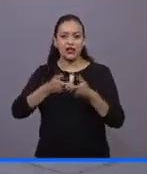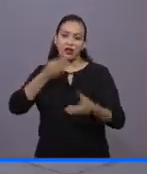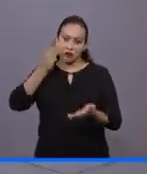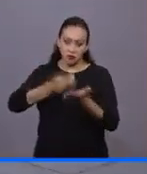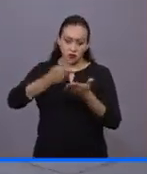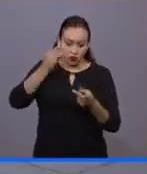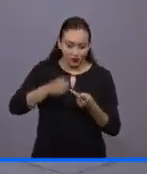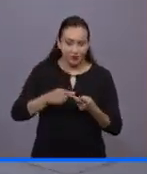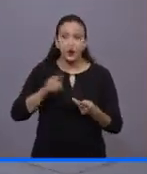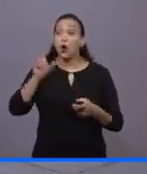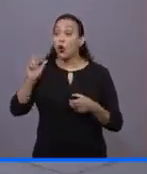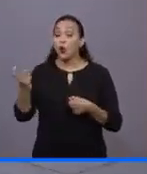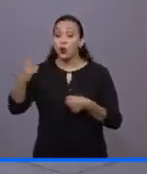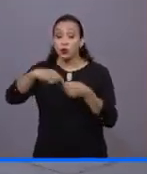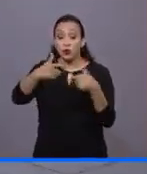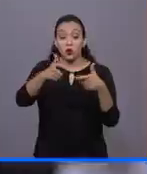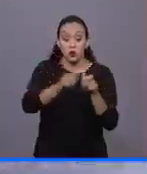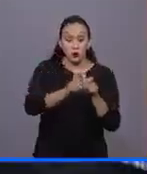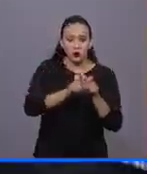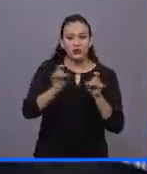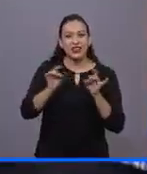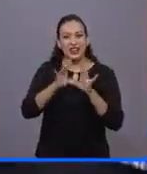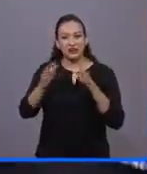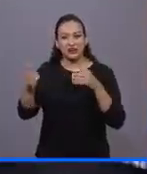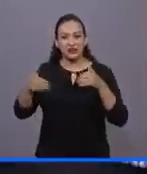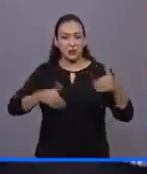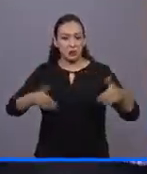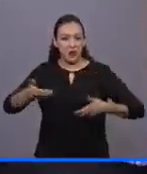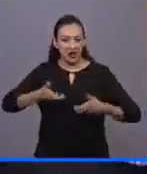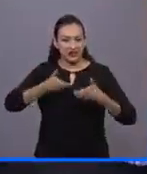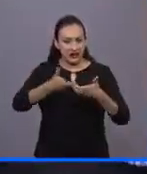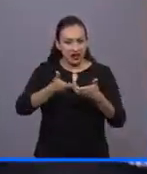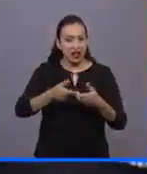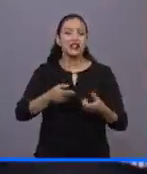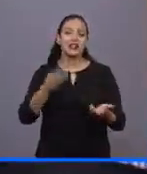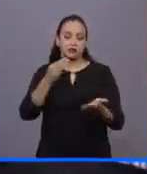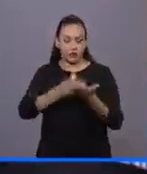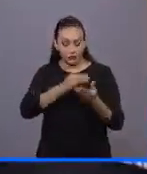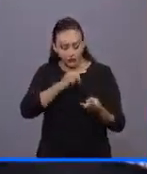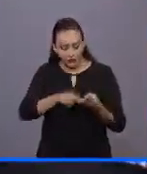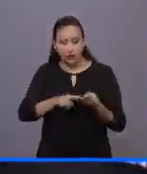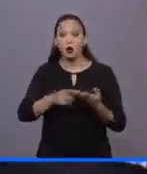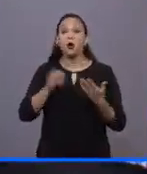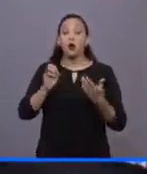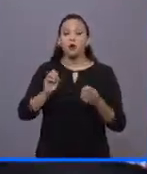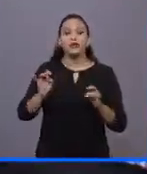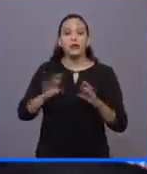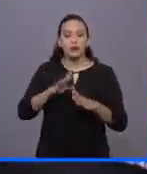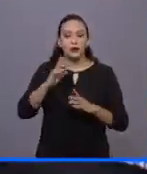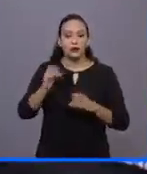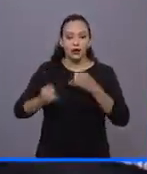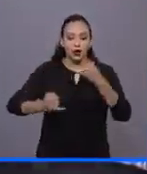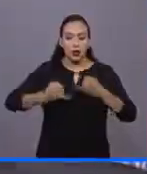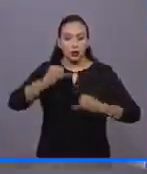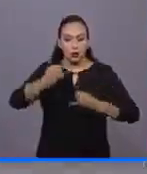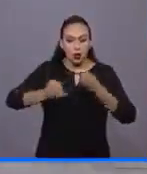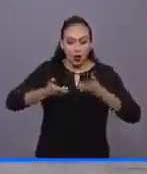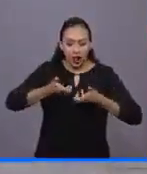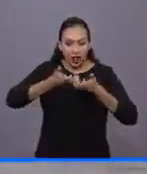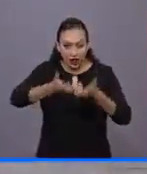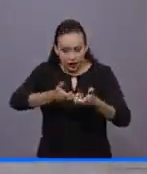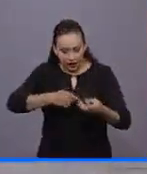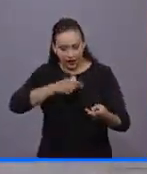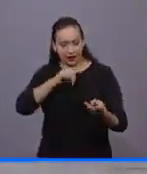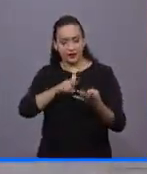grupos que causaran molestias a las personas en lugares públicos, organizar o tomar parte en juegos en la vía pública,